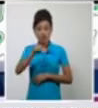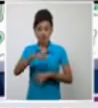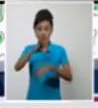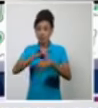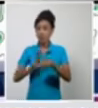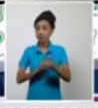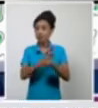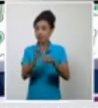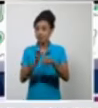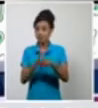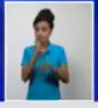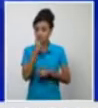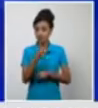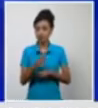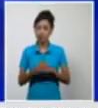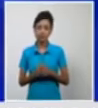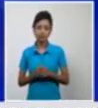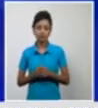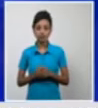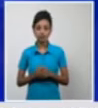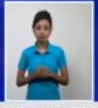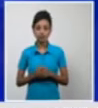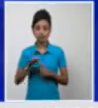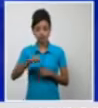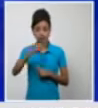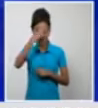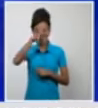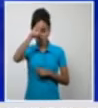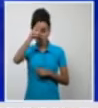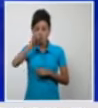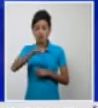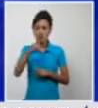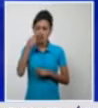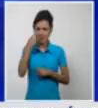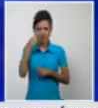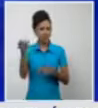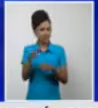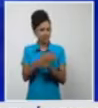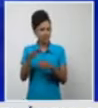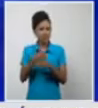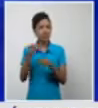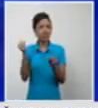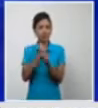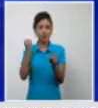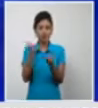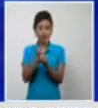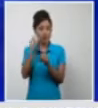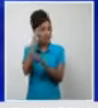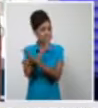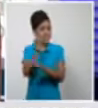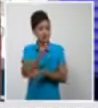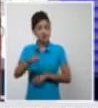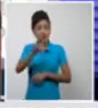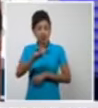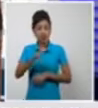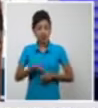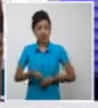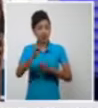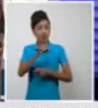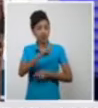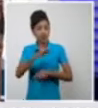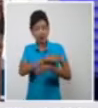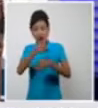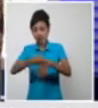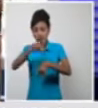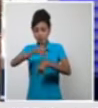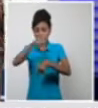la COVID-19. Bueno, en Cuba hay un acumulado fuerte de la ciencia social y de trabajo desde el triunfo de la revolución hasta acá, y ese acumulado es